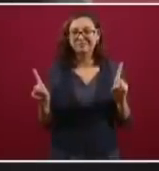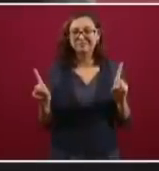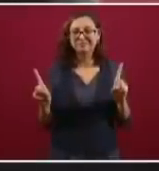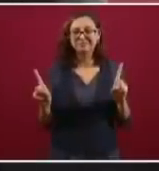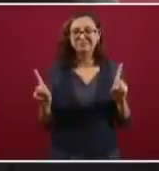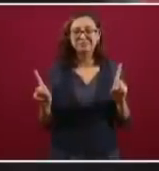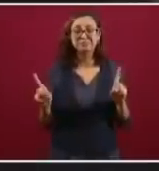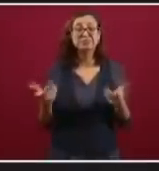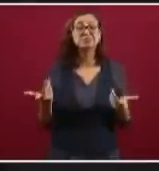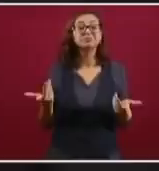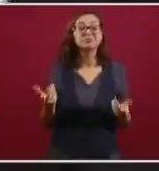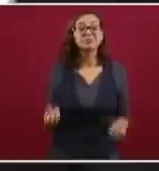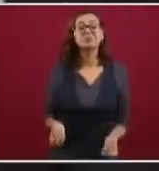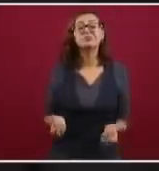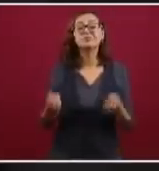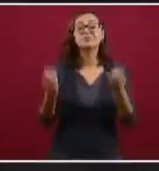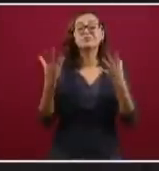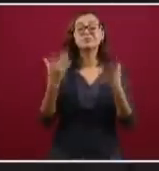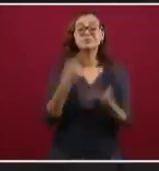ofrecieron